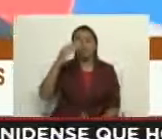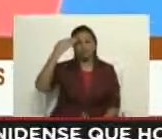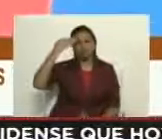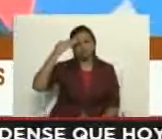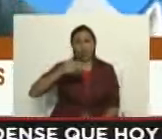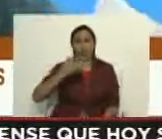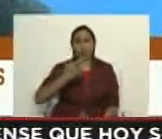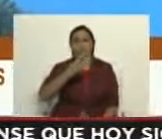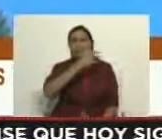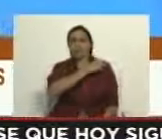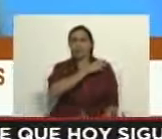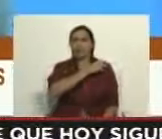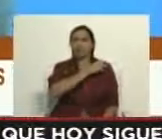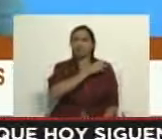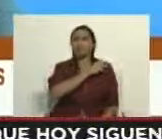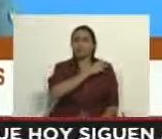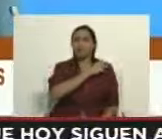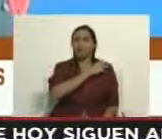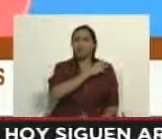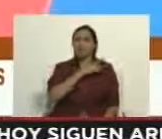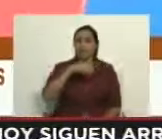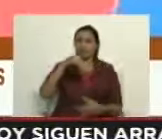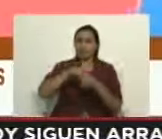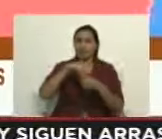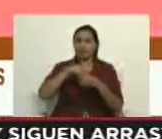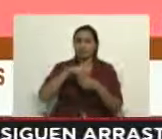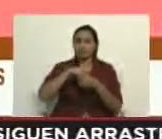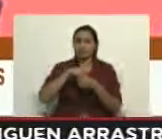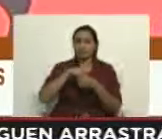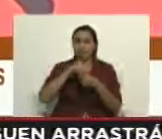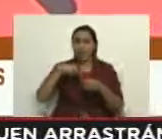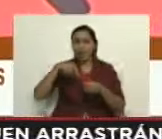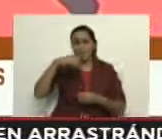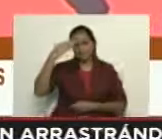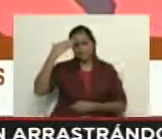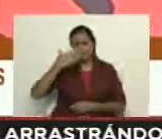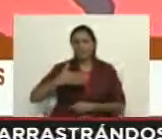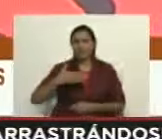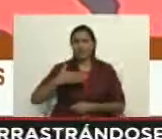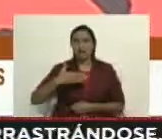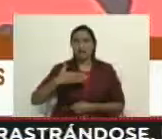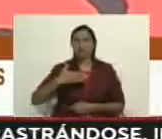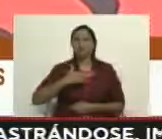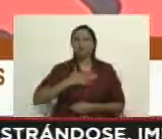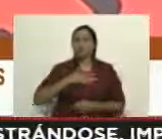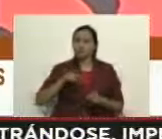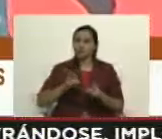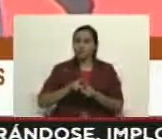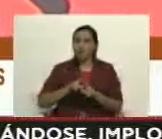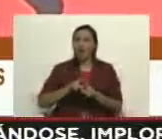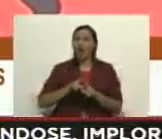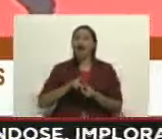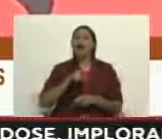cualquier de las otras fuerzas. O sea que era similar a teniente coronel